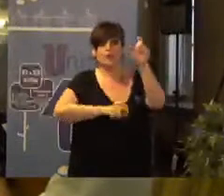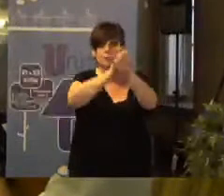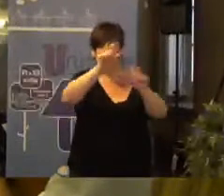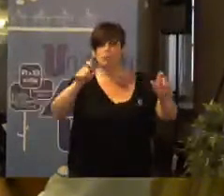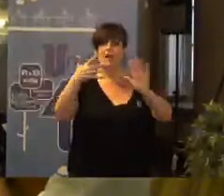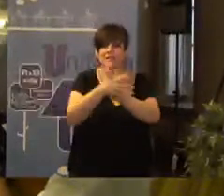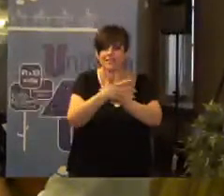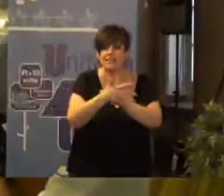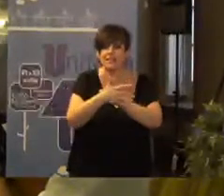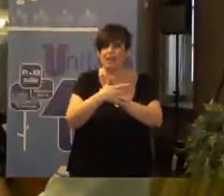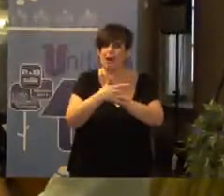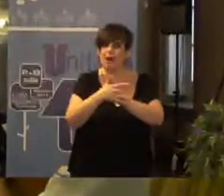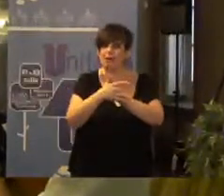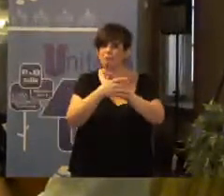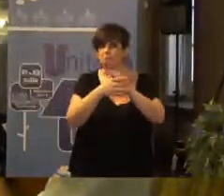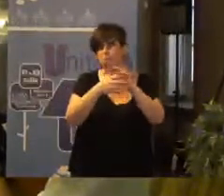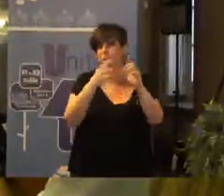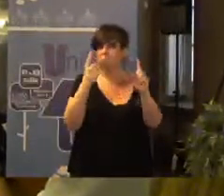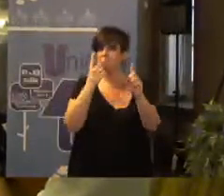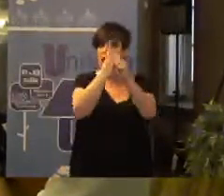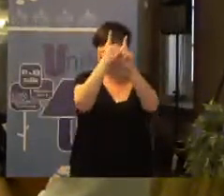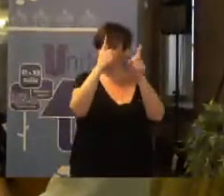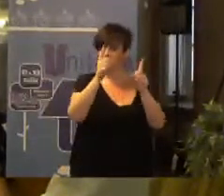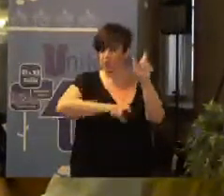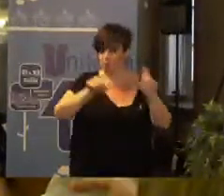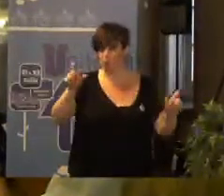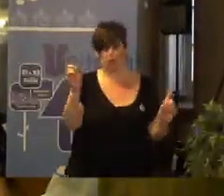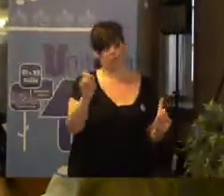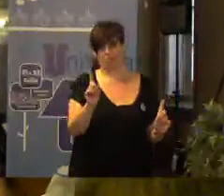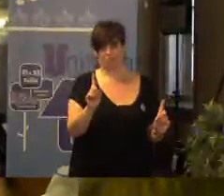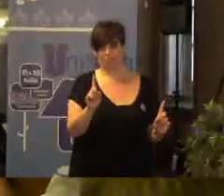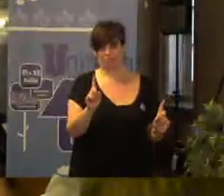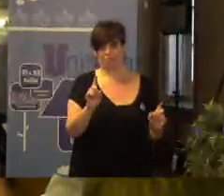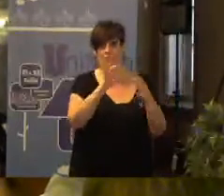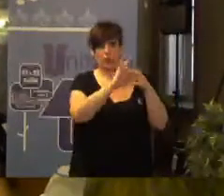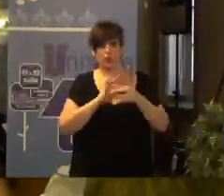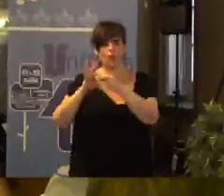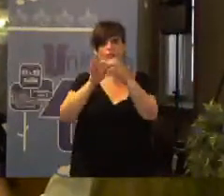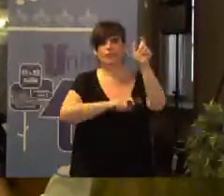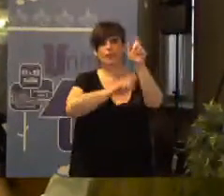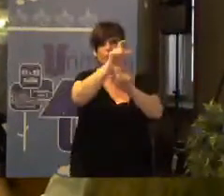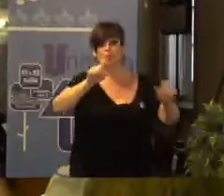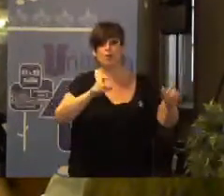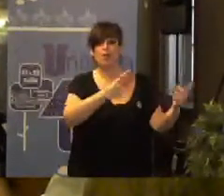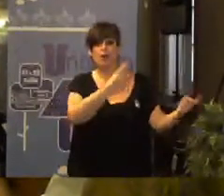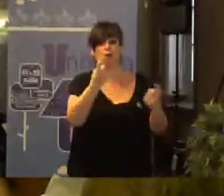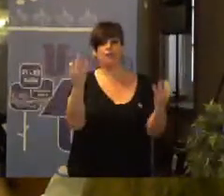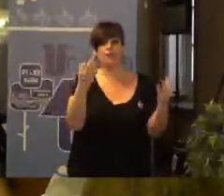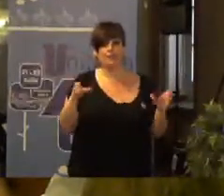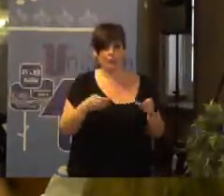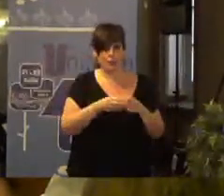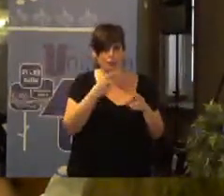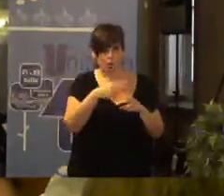popular. Ollo, a unidade popular non se logra con alianzas e acordos de partidos